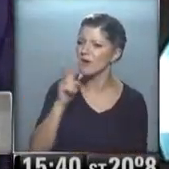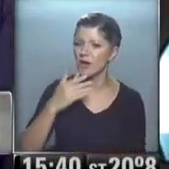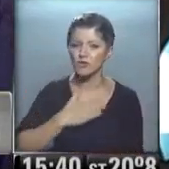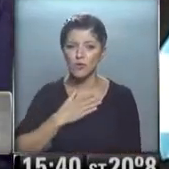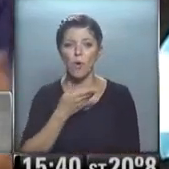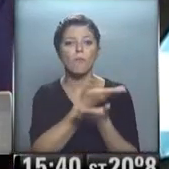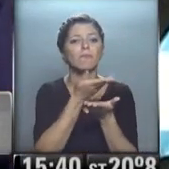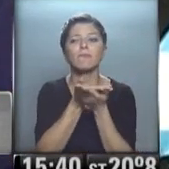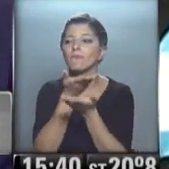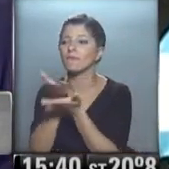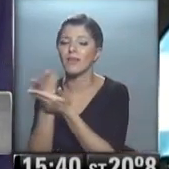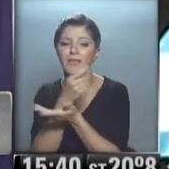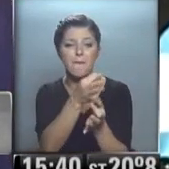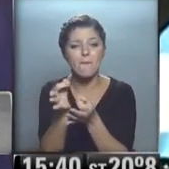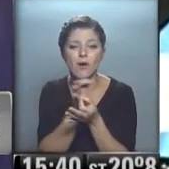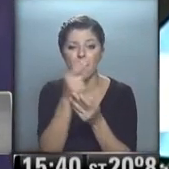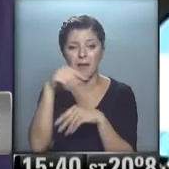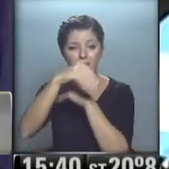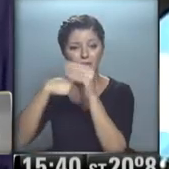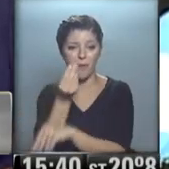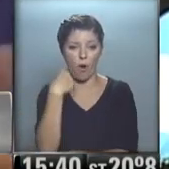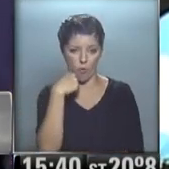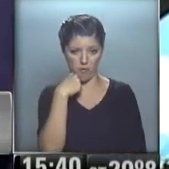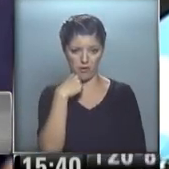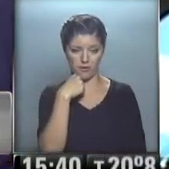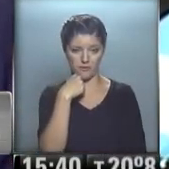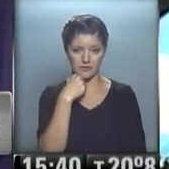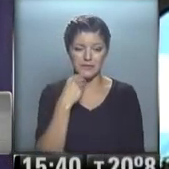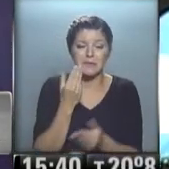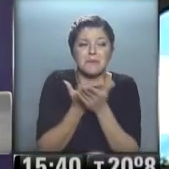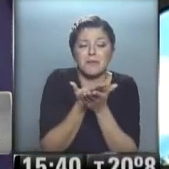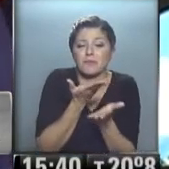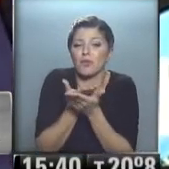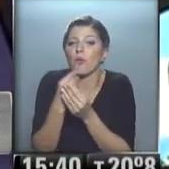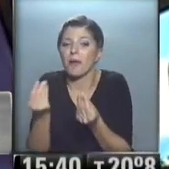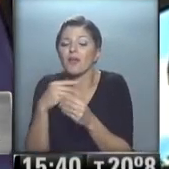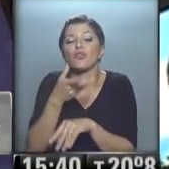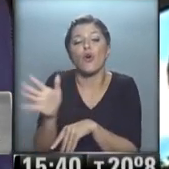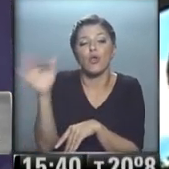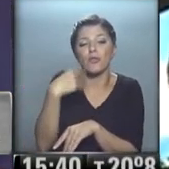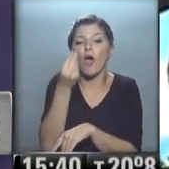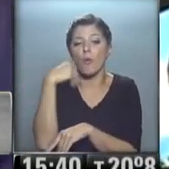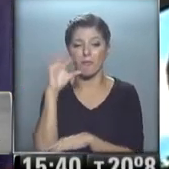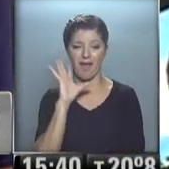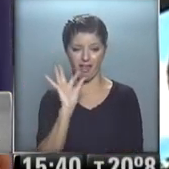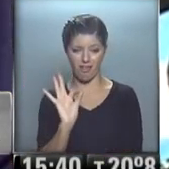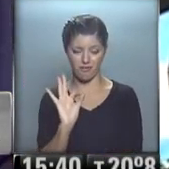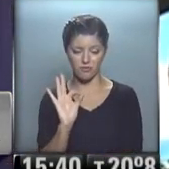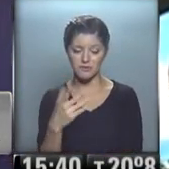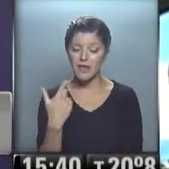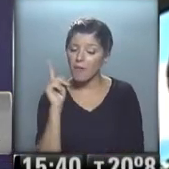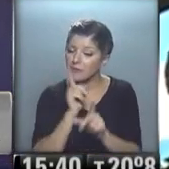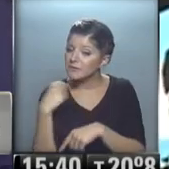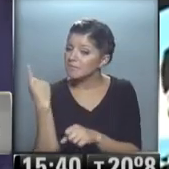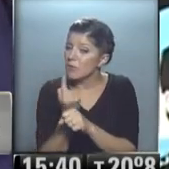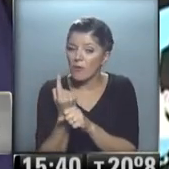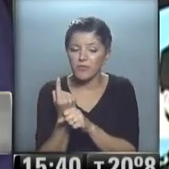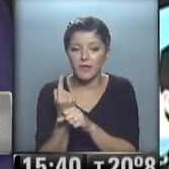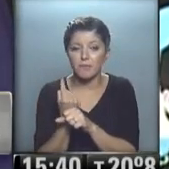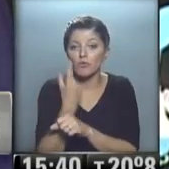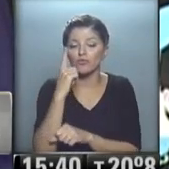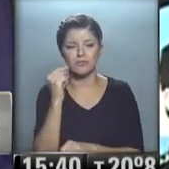monedas para mantener a nuestra familia, mendigando para poder llevar el pan de todos los días. Y quizás no lo alcanzaba. Y un día